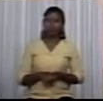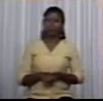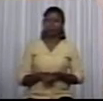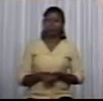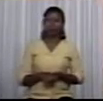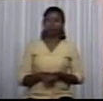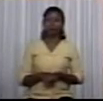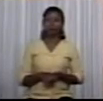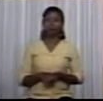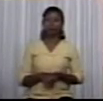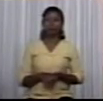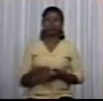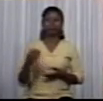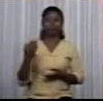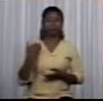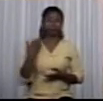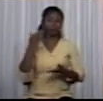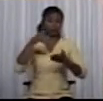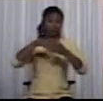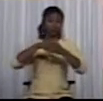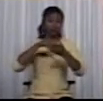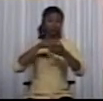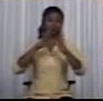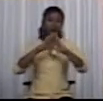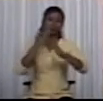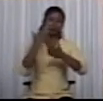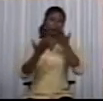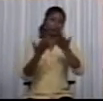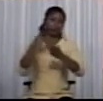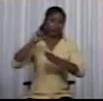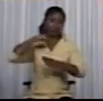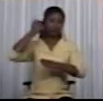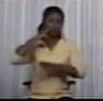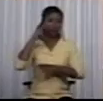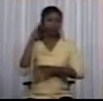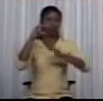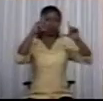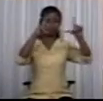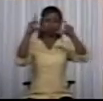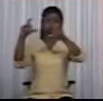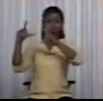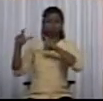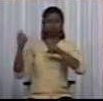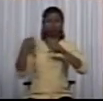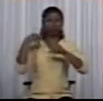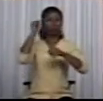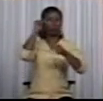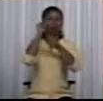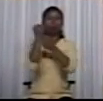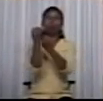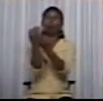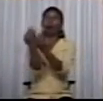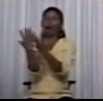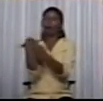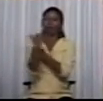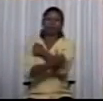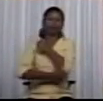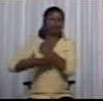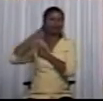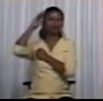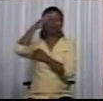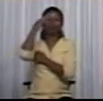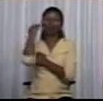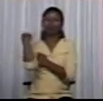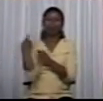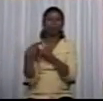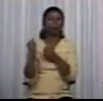un museo que tal vez si no se fuera mañana, lo llevaba para que tomara fotos. Ya no me acuerdo los países que he recorrido. Países. Sí, pero el